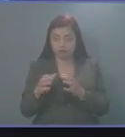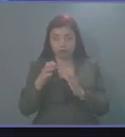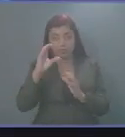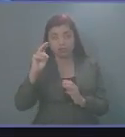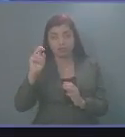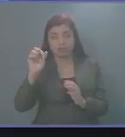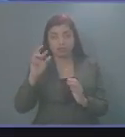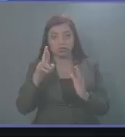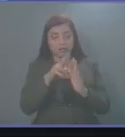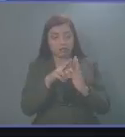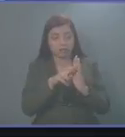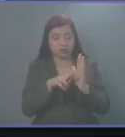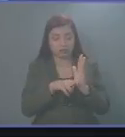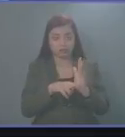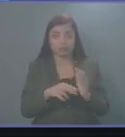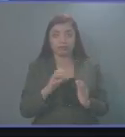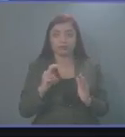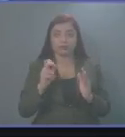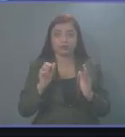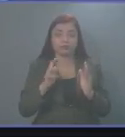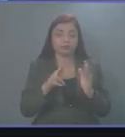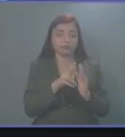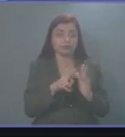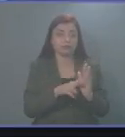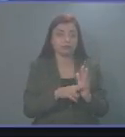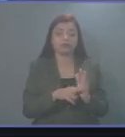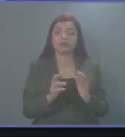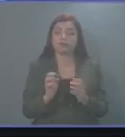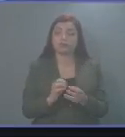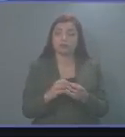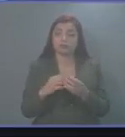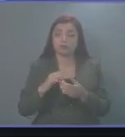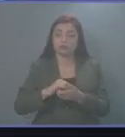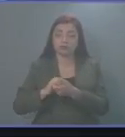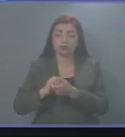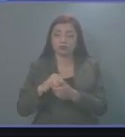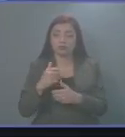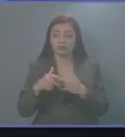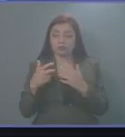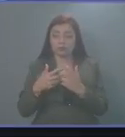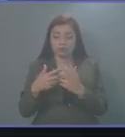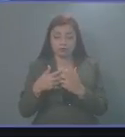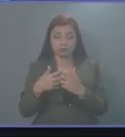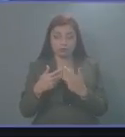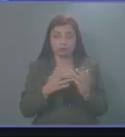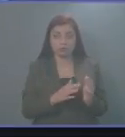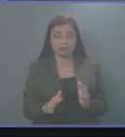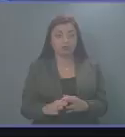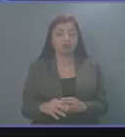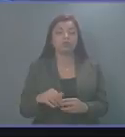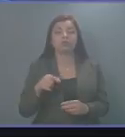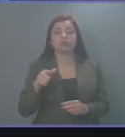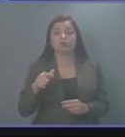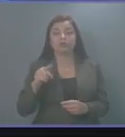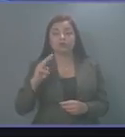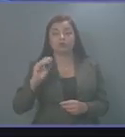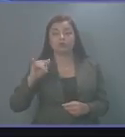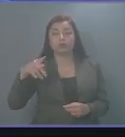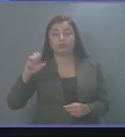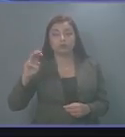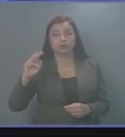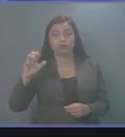Registro, CNR, Unión de la Micro, Pequeña y Mediana Empresa, Unión